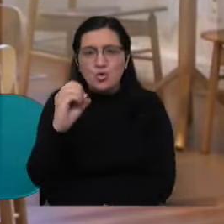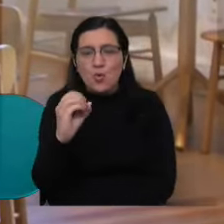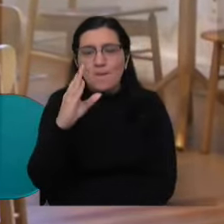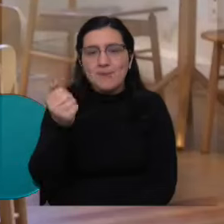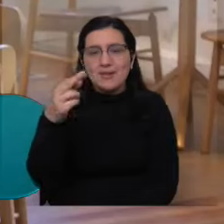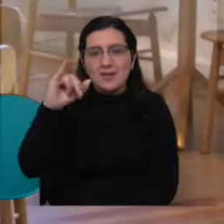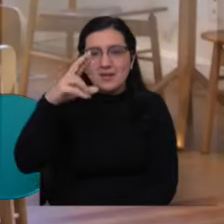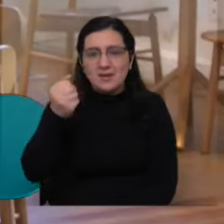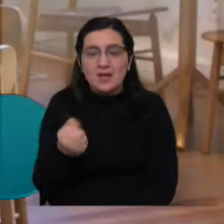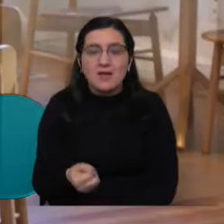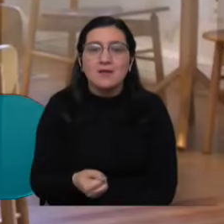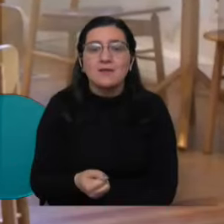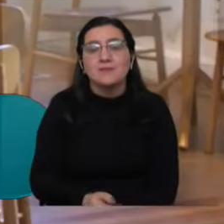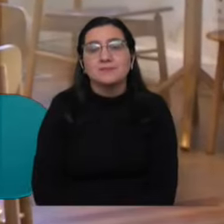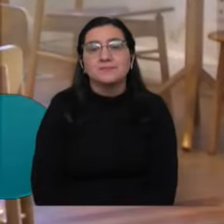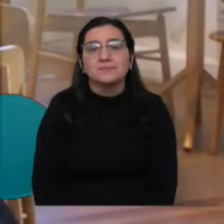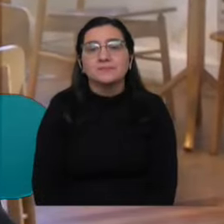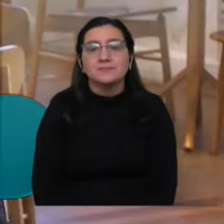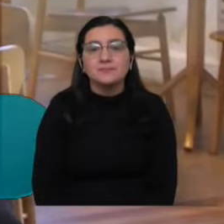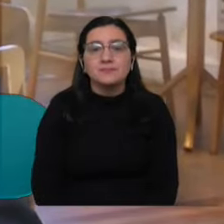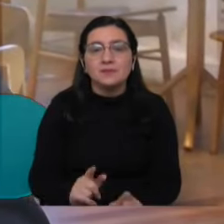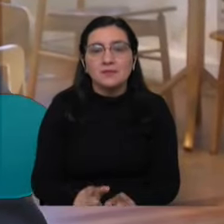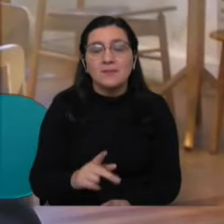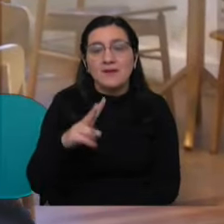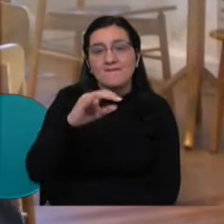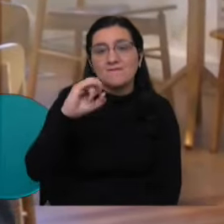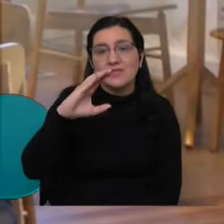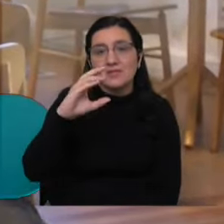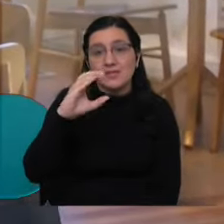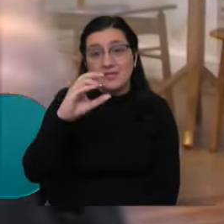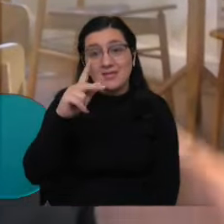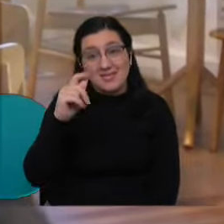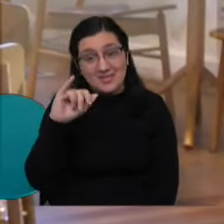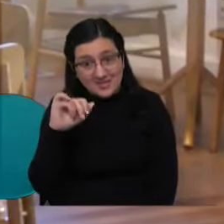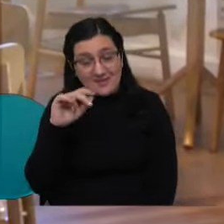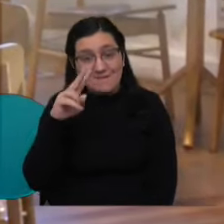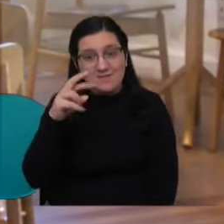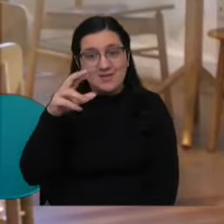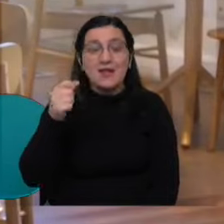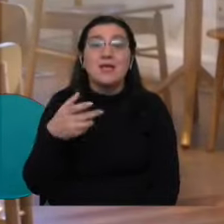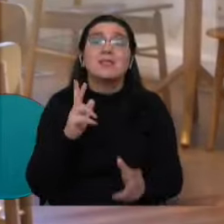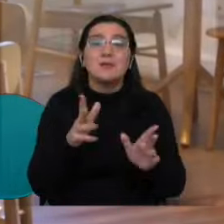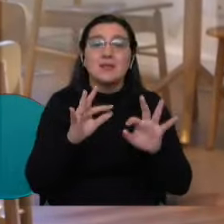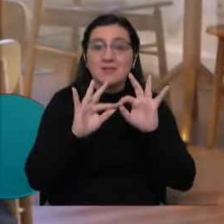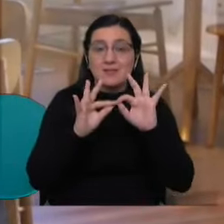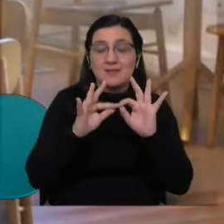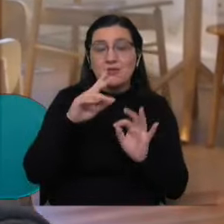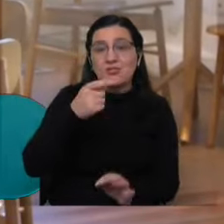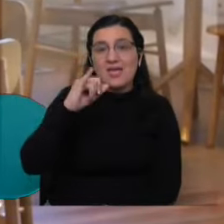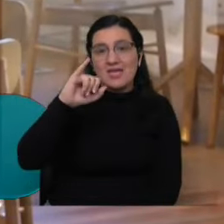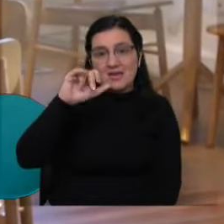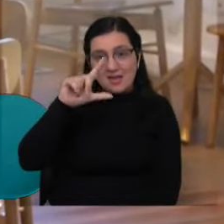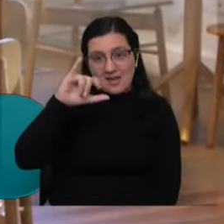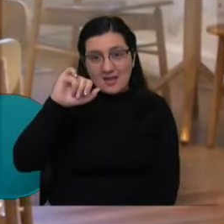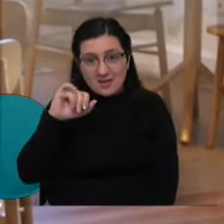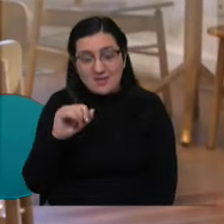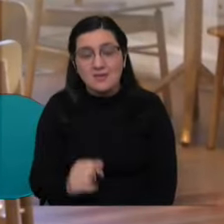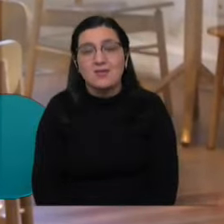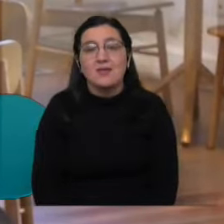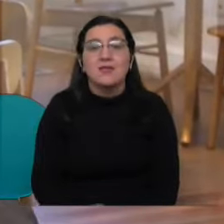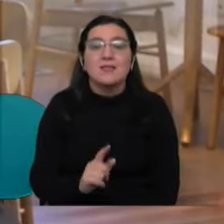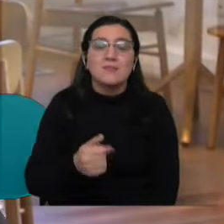personajes de este cuento de Pedro y el lobo la dramaturgia vi kivera que te conté la interpretación de lengua de señas de Daily rojas la puesta en escena de Andrés